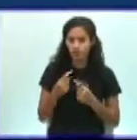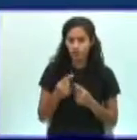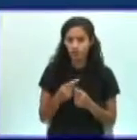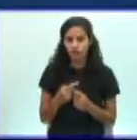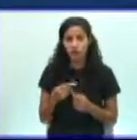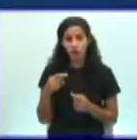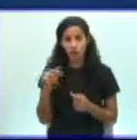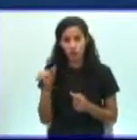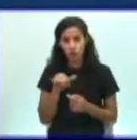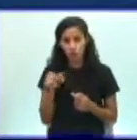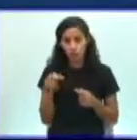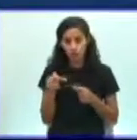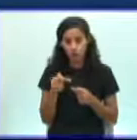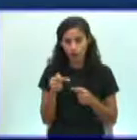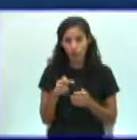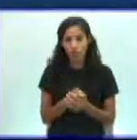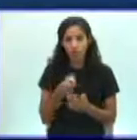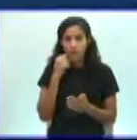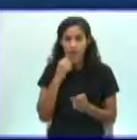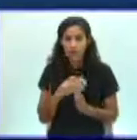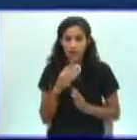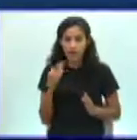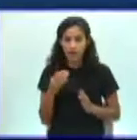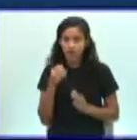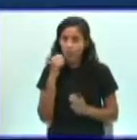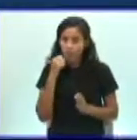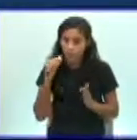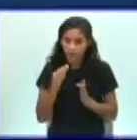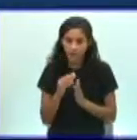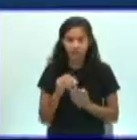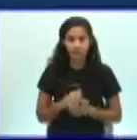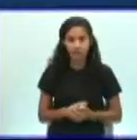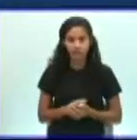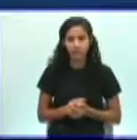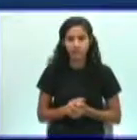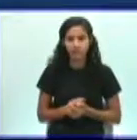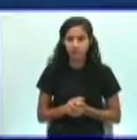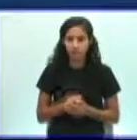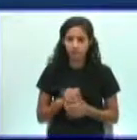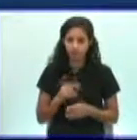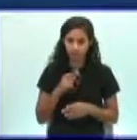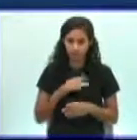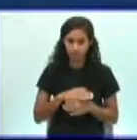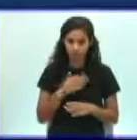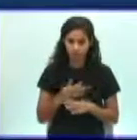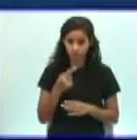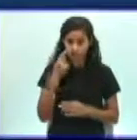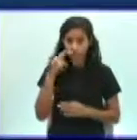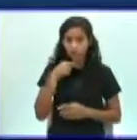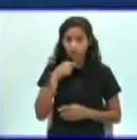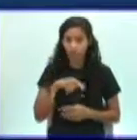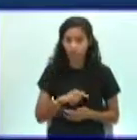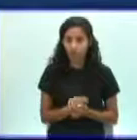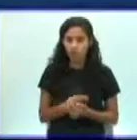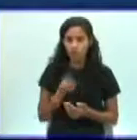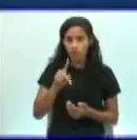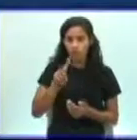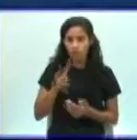a, mayor que y menor que. Le damos el siguiente ejemplo.